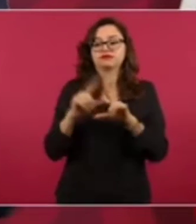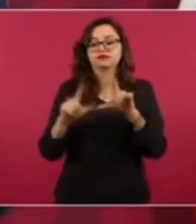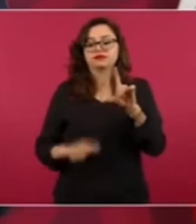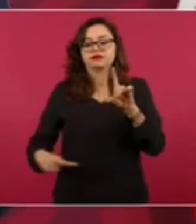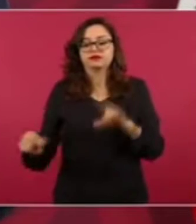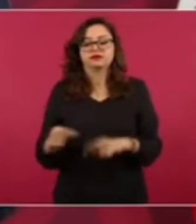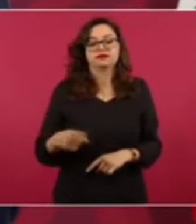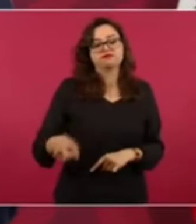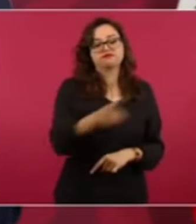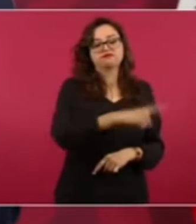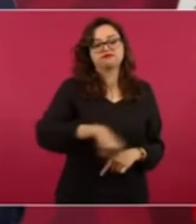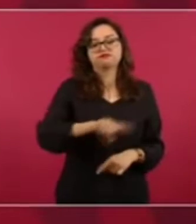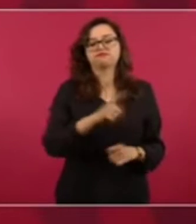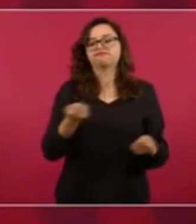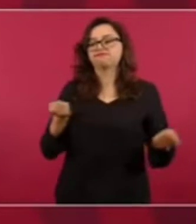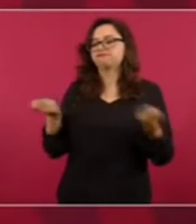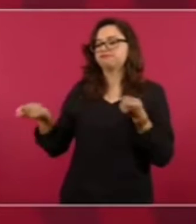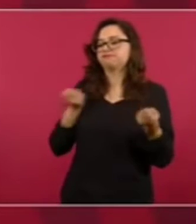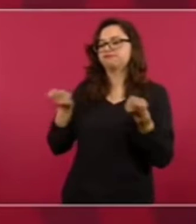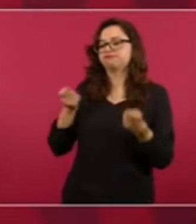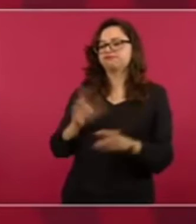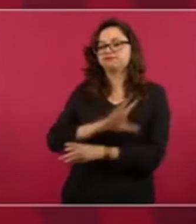Entonces les molesta mucho